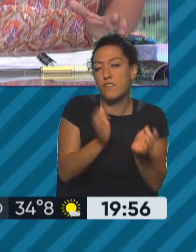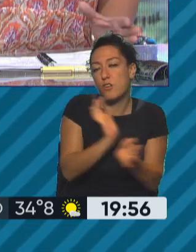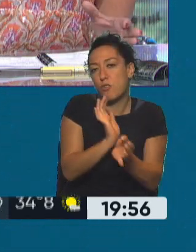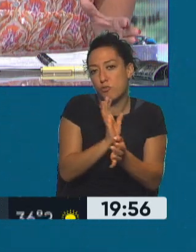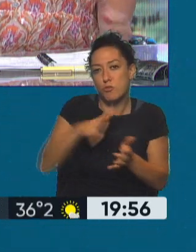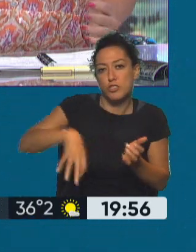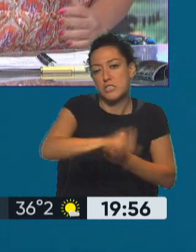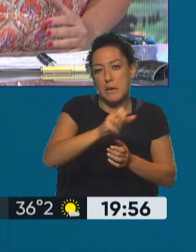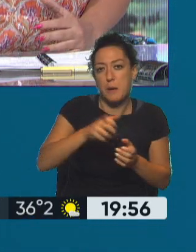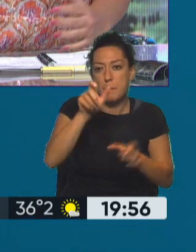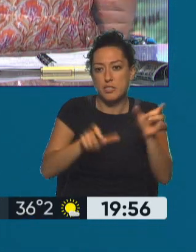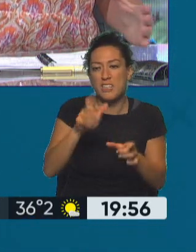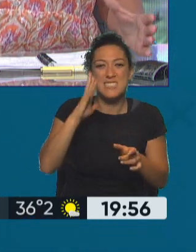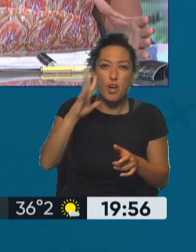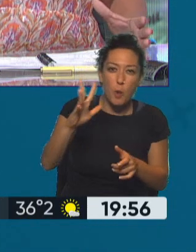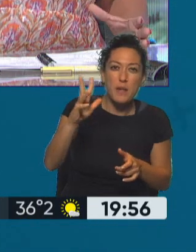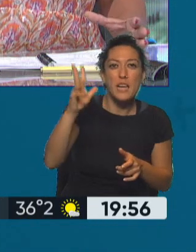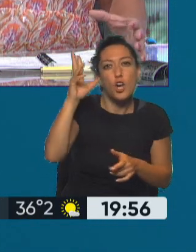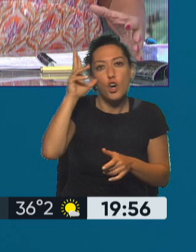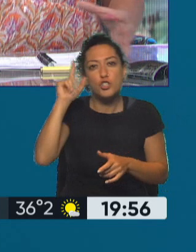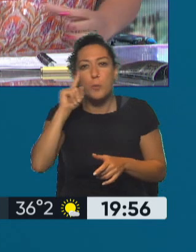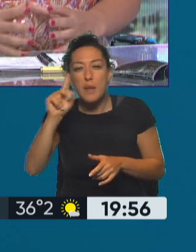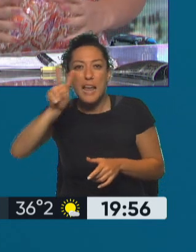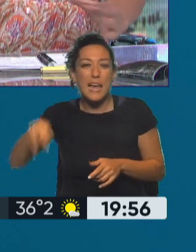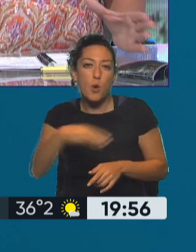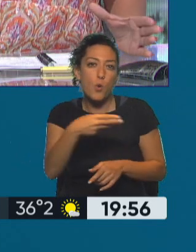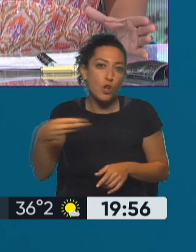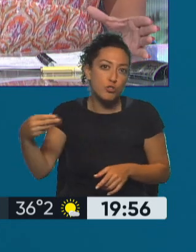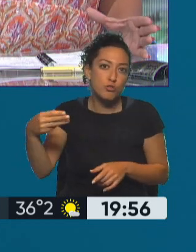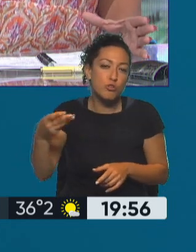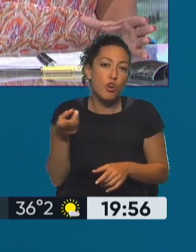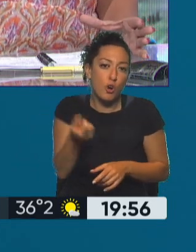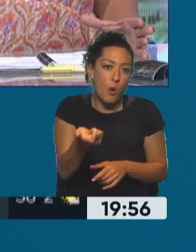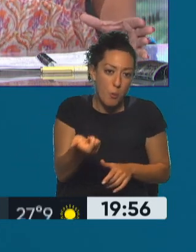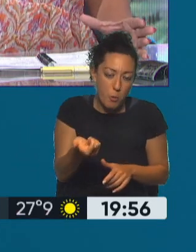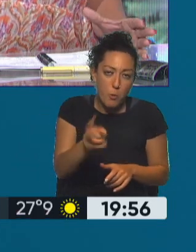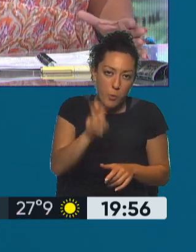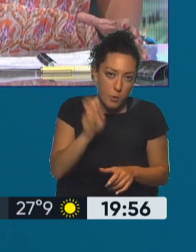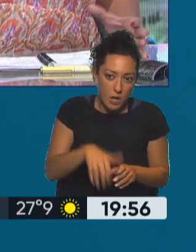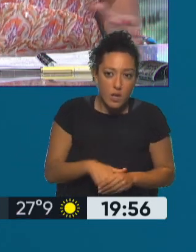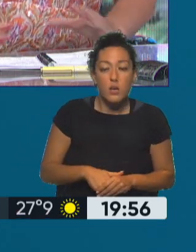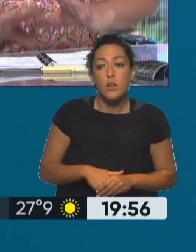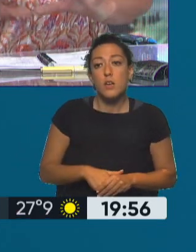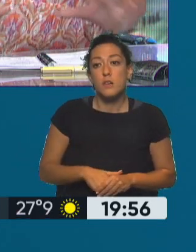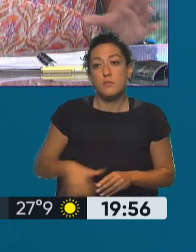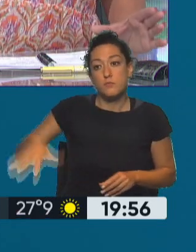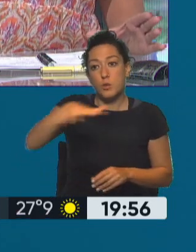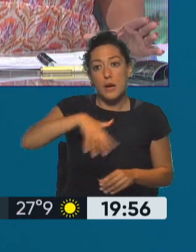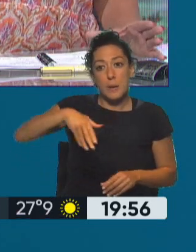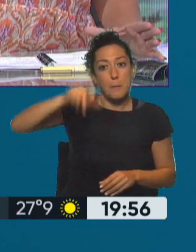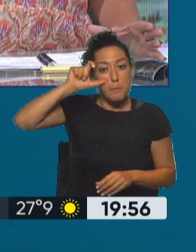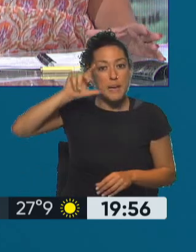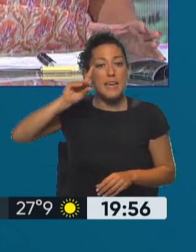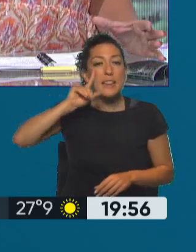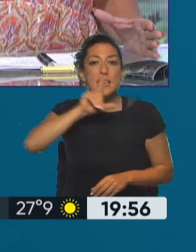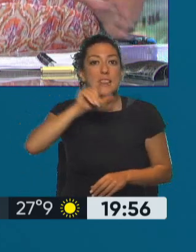por les cobran entre cinco mil y ocho mil euros y bueno pasan estas cosas hay que recordar el Mediterráneo que es conocido como el cementerio más